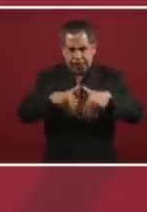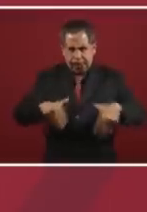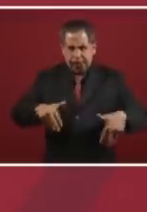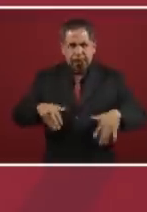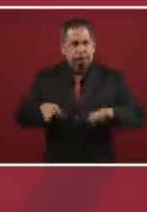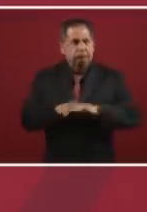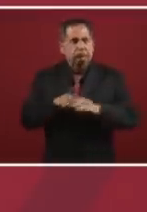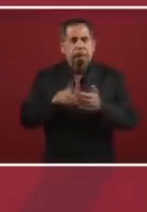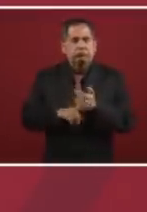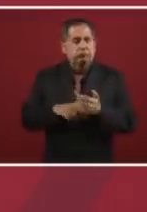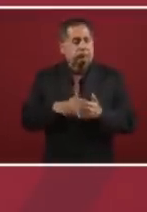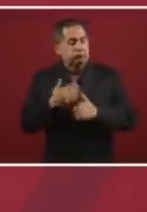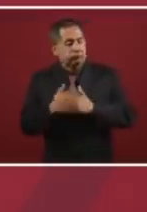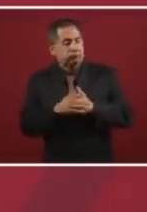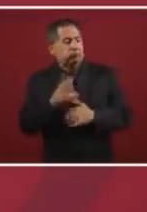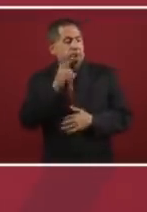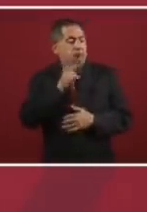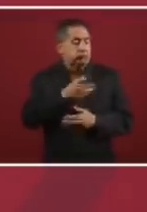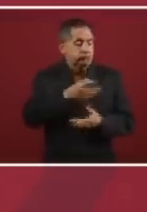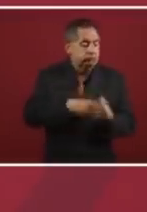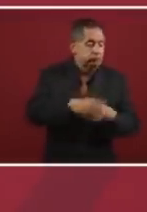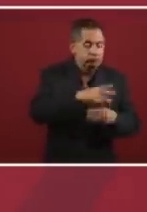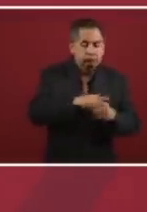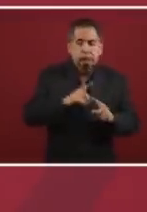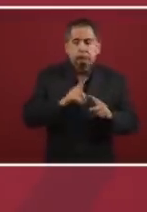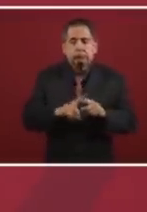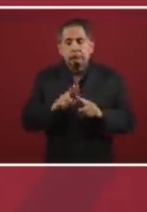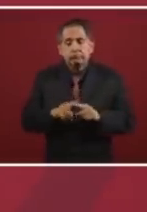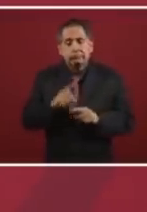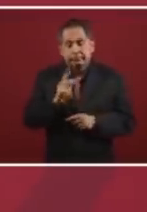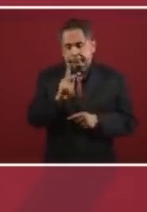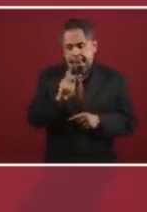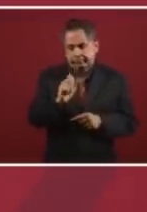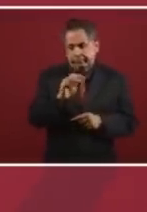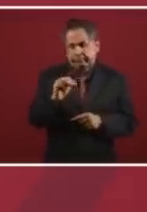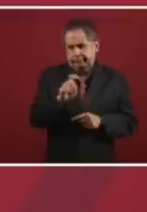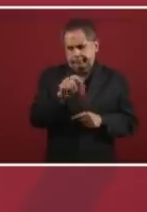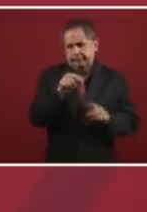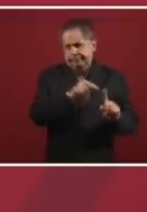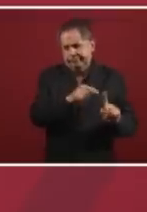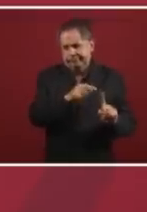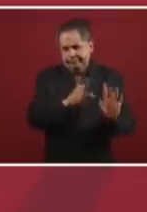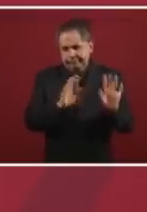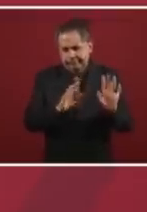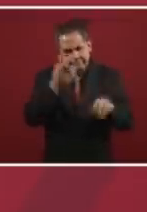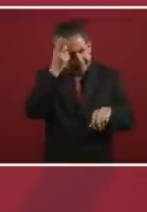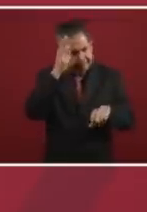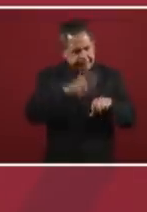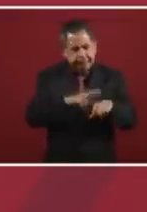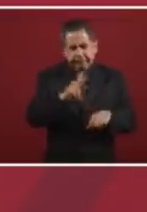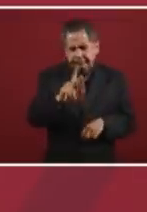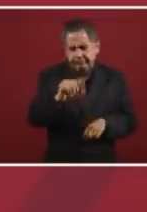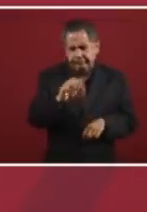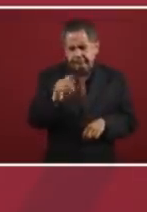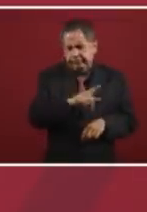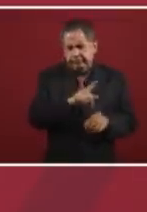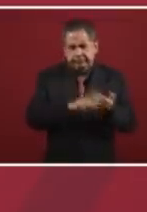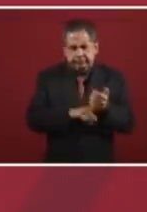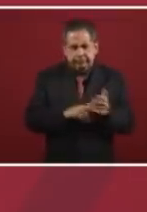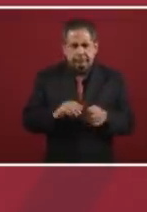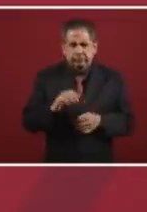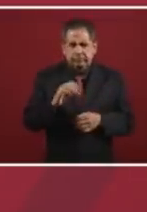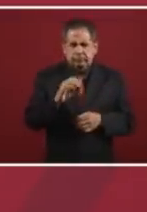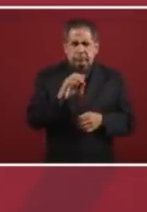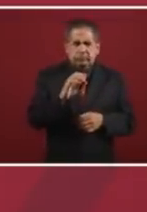pues la refinación depende de pemex y del director de pemex y octavio romero